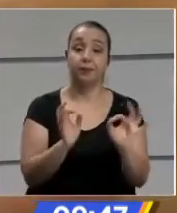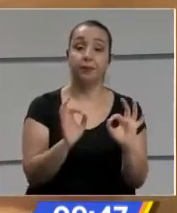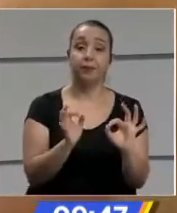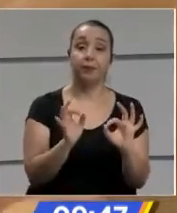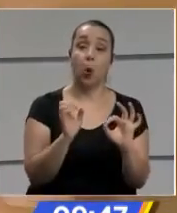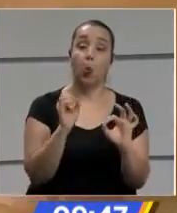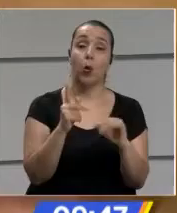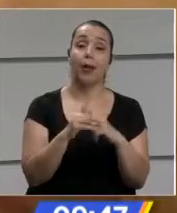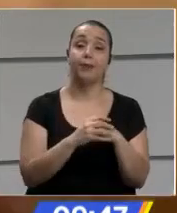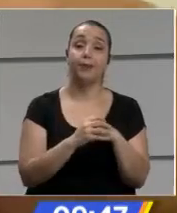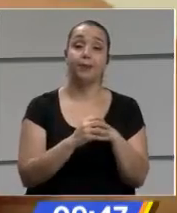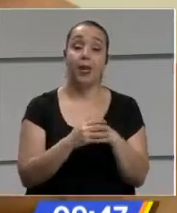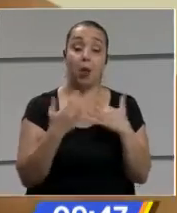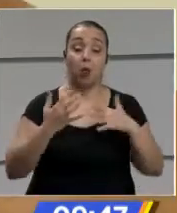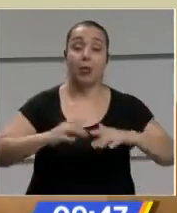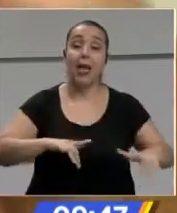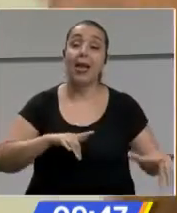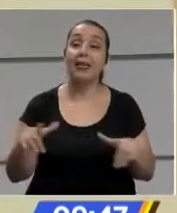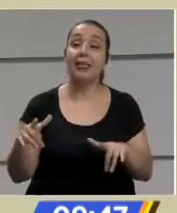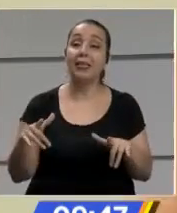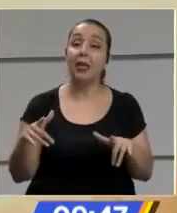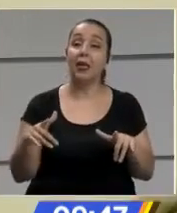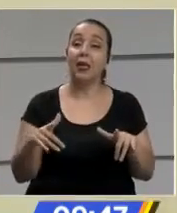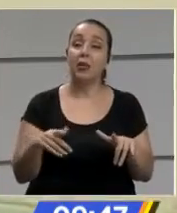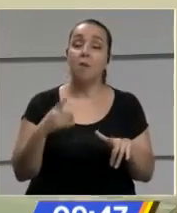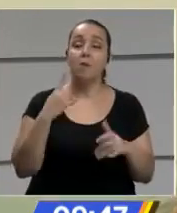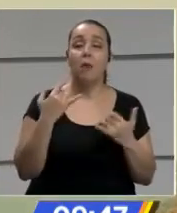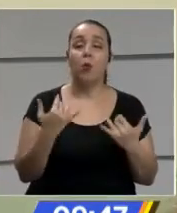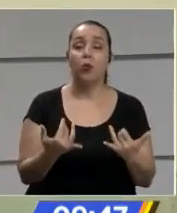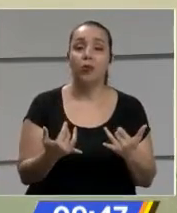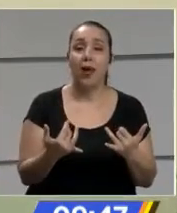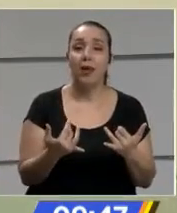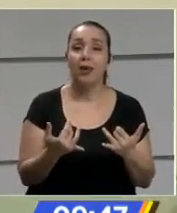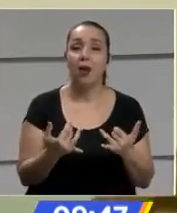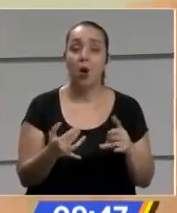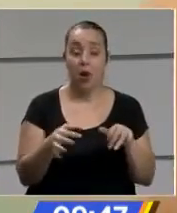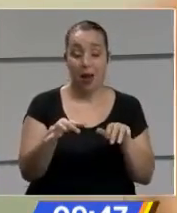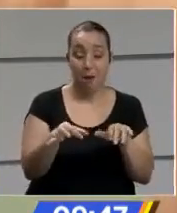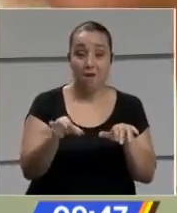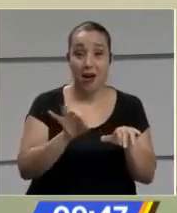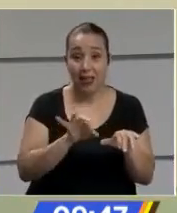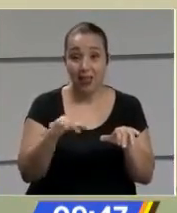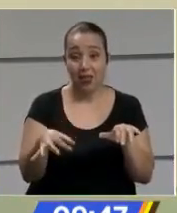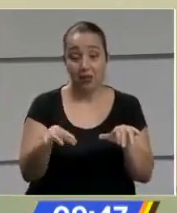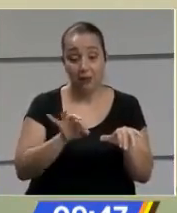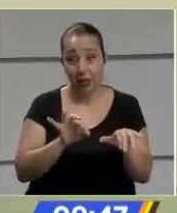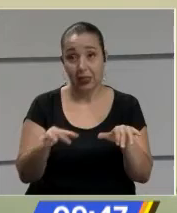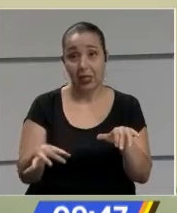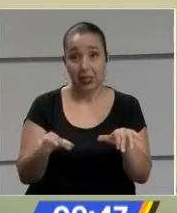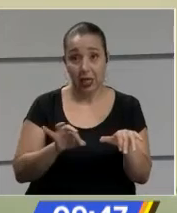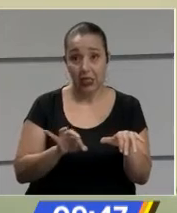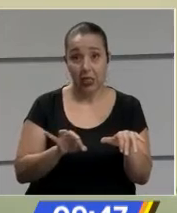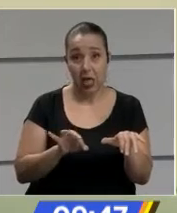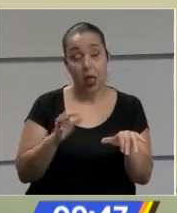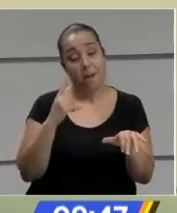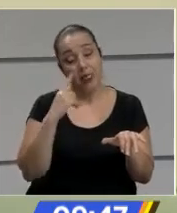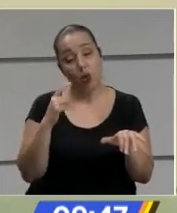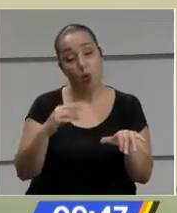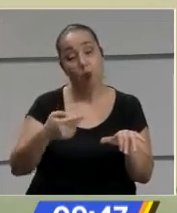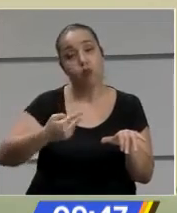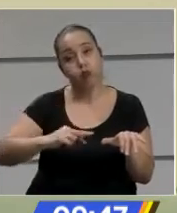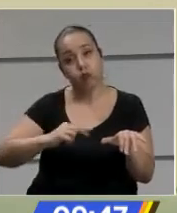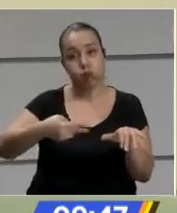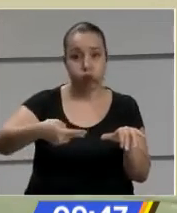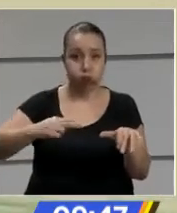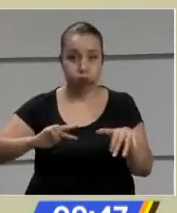Ok, listo. Ahora vamos a ir bajando fajitas de De intercaladas. Exactamente,